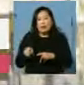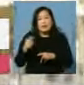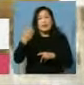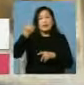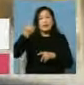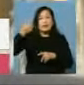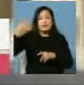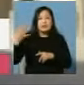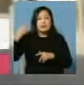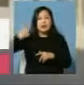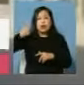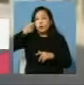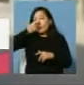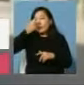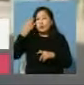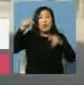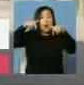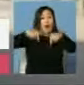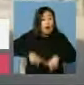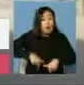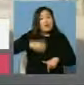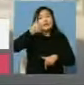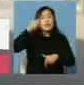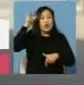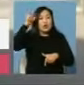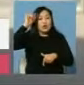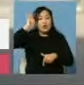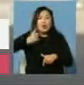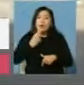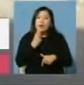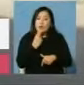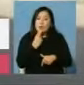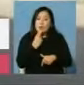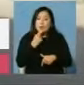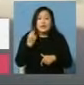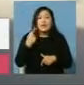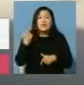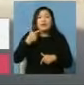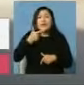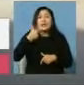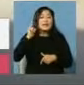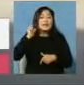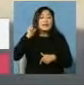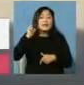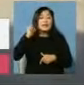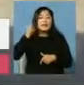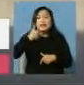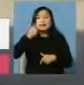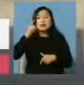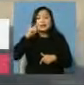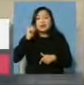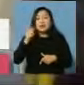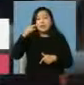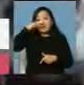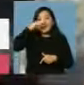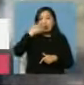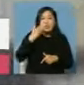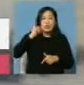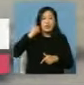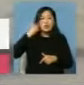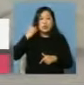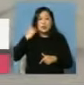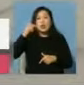en 65,24, ahora está en 68,11. Y el gasoil de 55,79 pasó